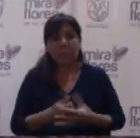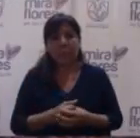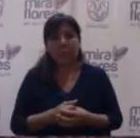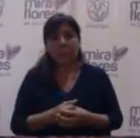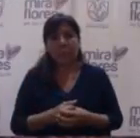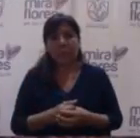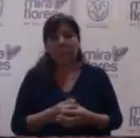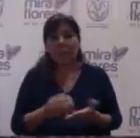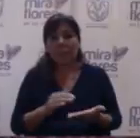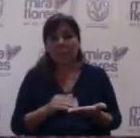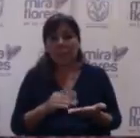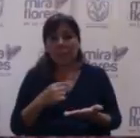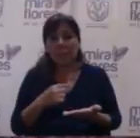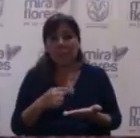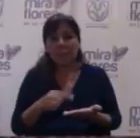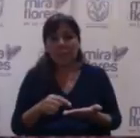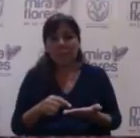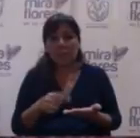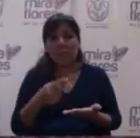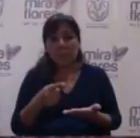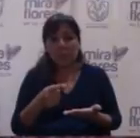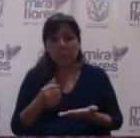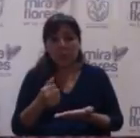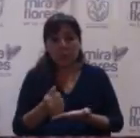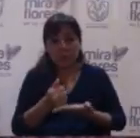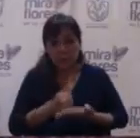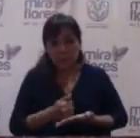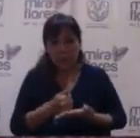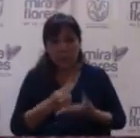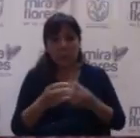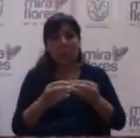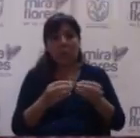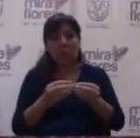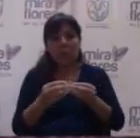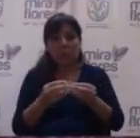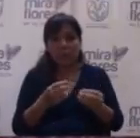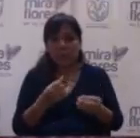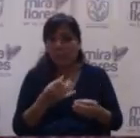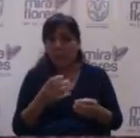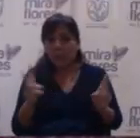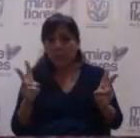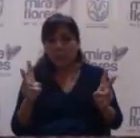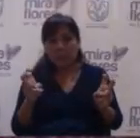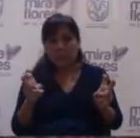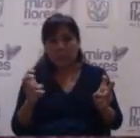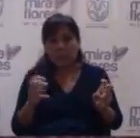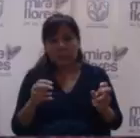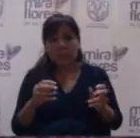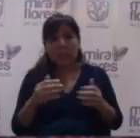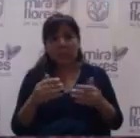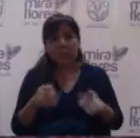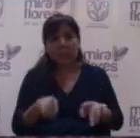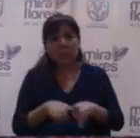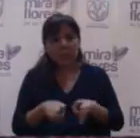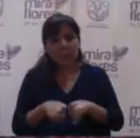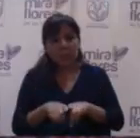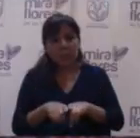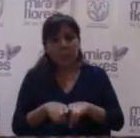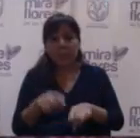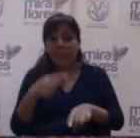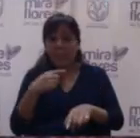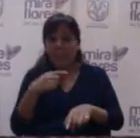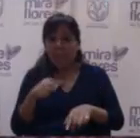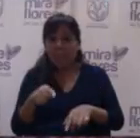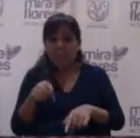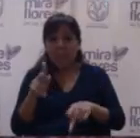más allá que eso, esto nos ha servido a nosotros para corregir algunos temas y también hacer que algunas personas que estuvieron en esa